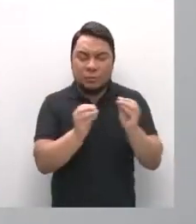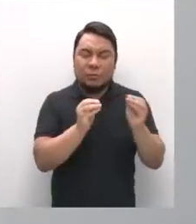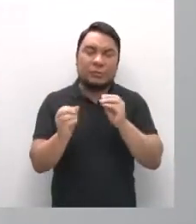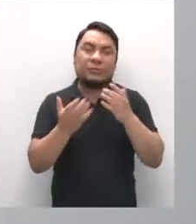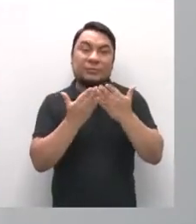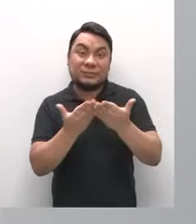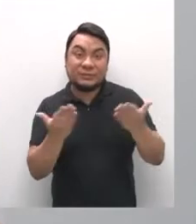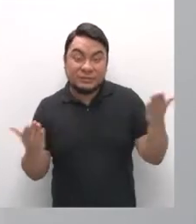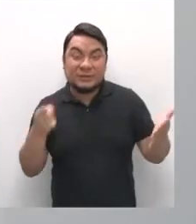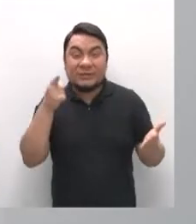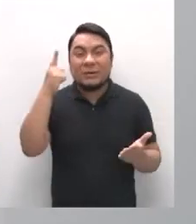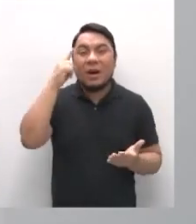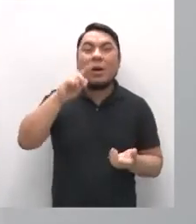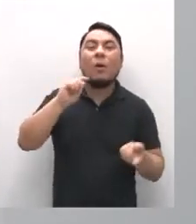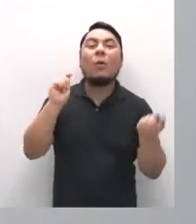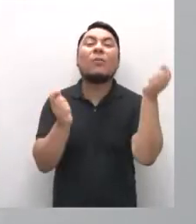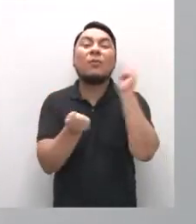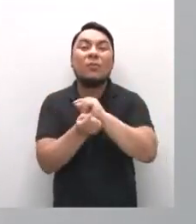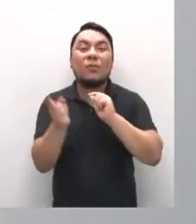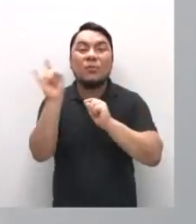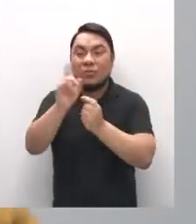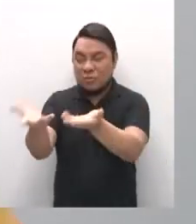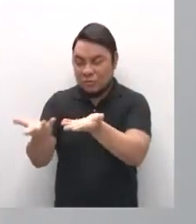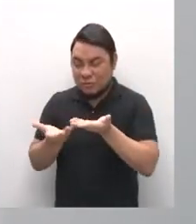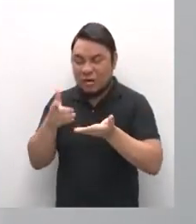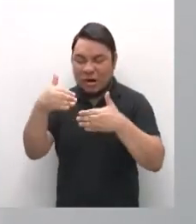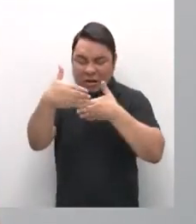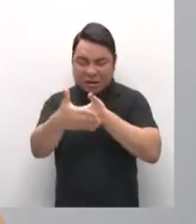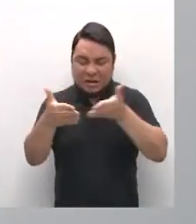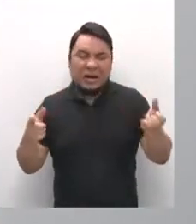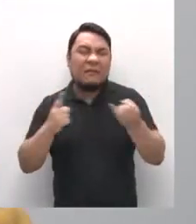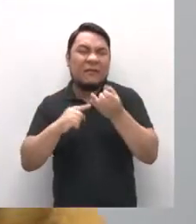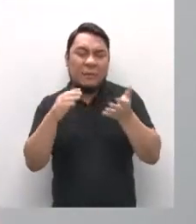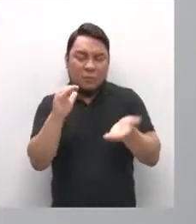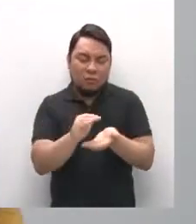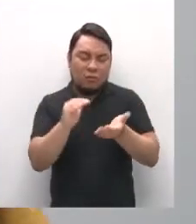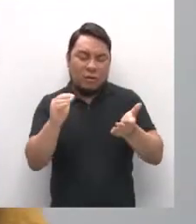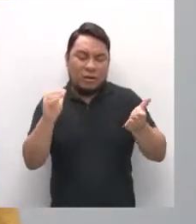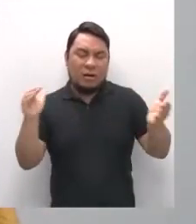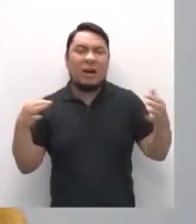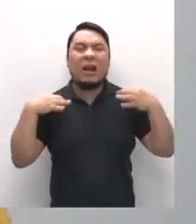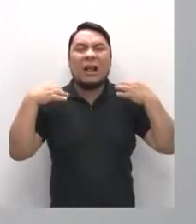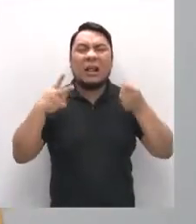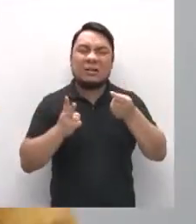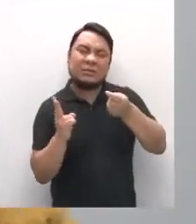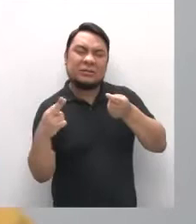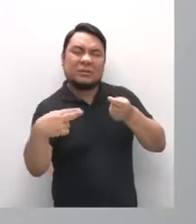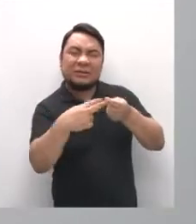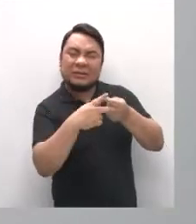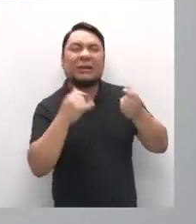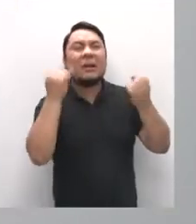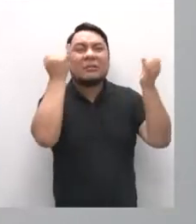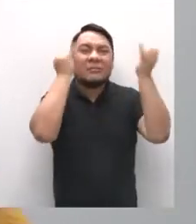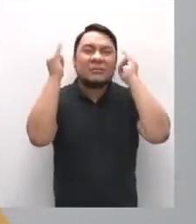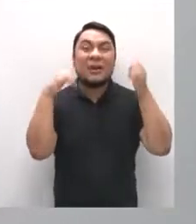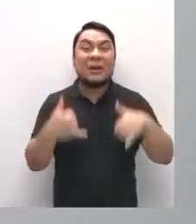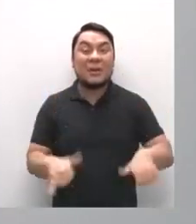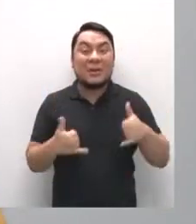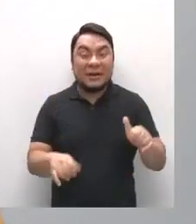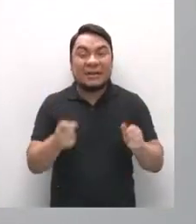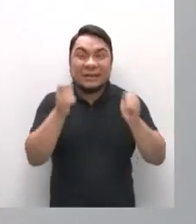algunos materiales de reuso. Empleen cajas de diferentes tamaños y telas. Sorpréndanse con